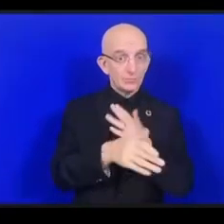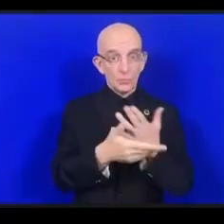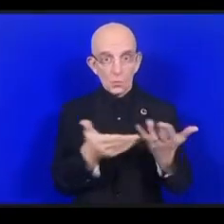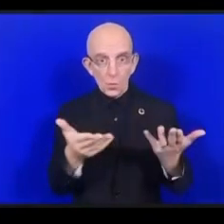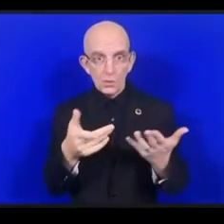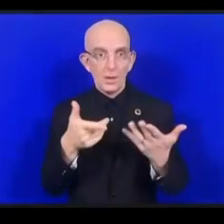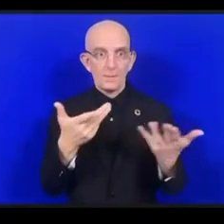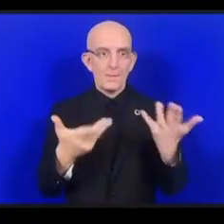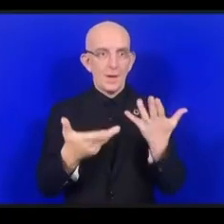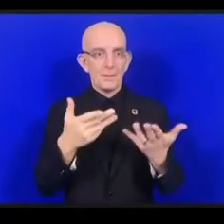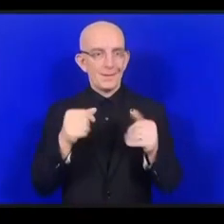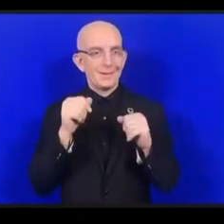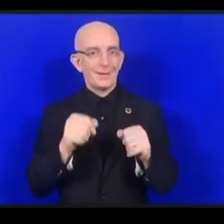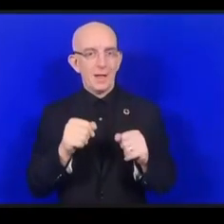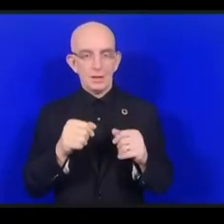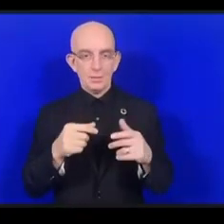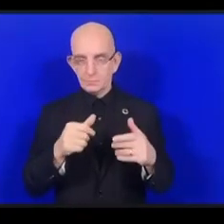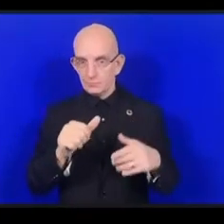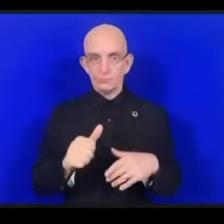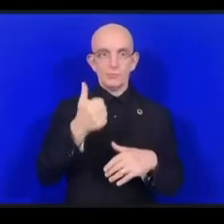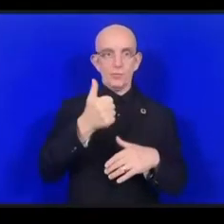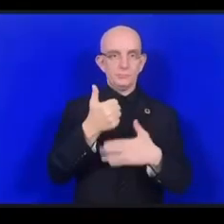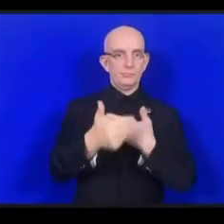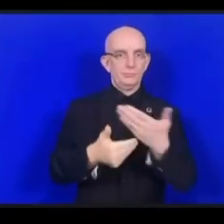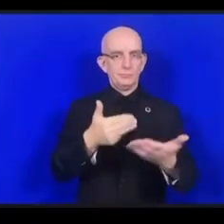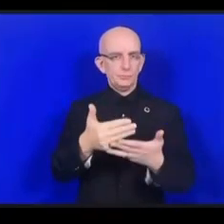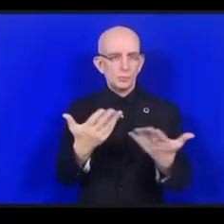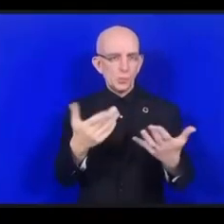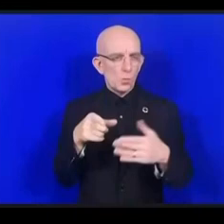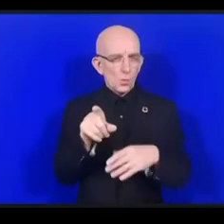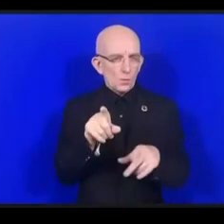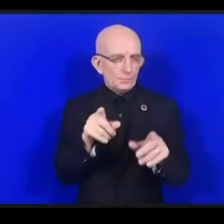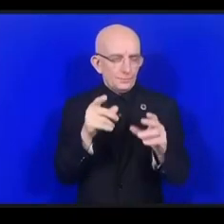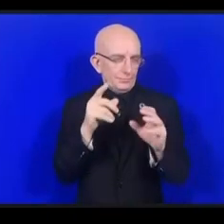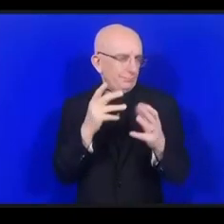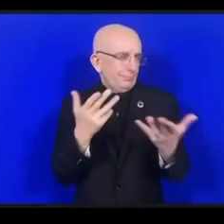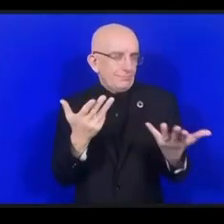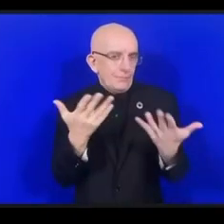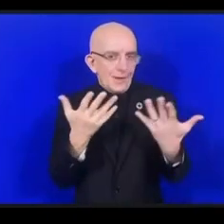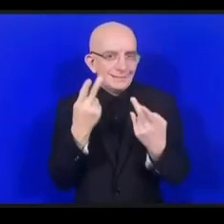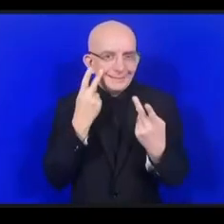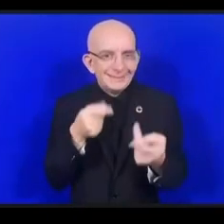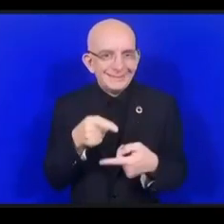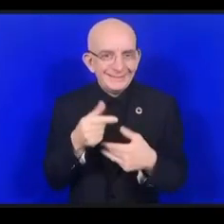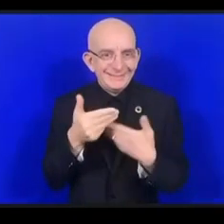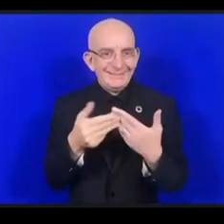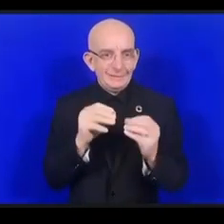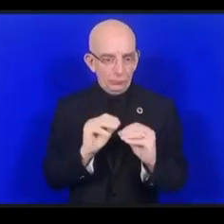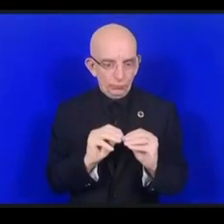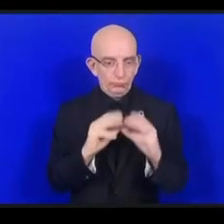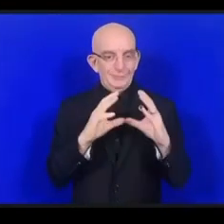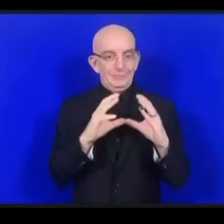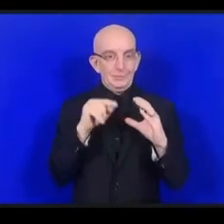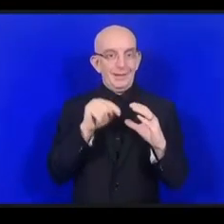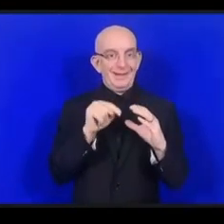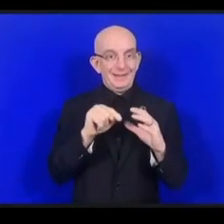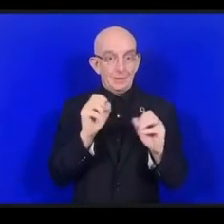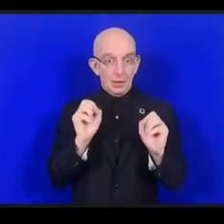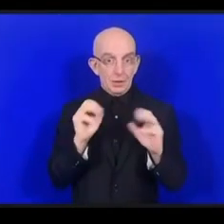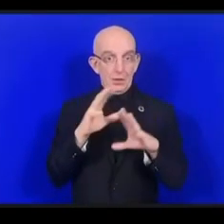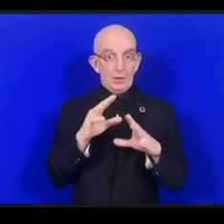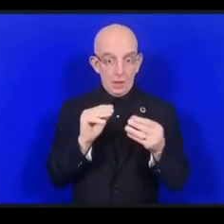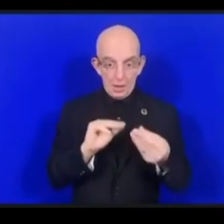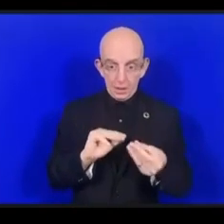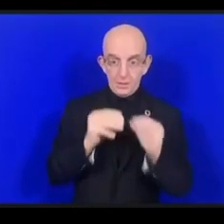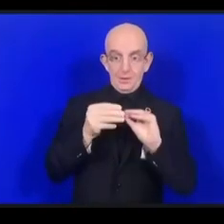pues Cómo deben ser a nivel de creación de los cursos o creación de los recursos y al mismo